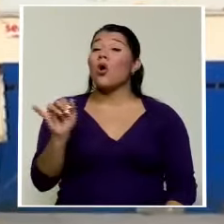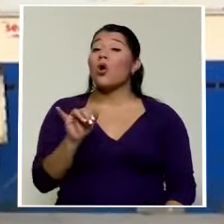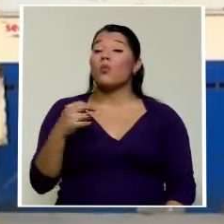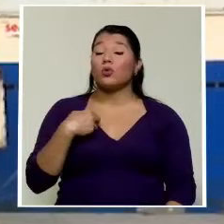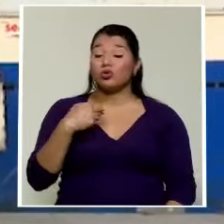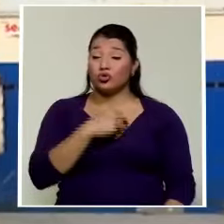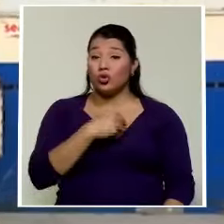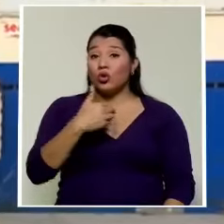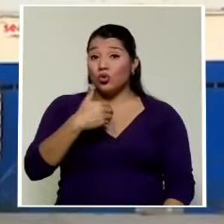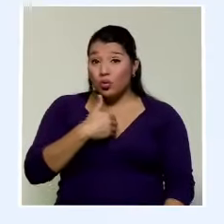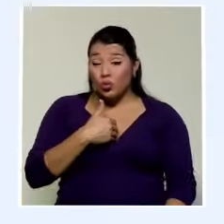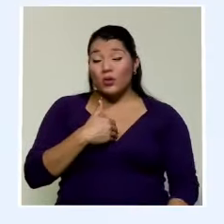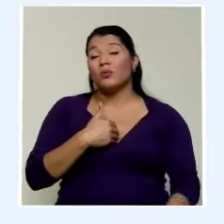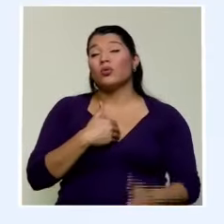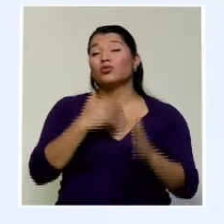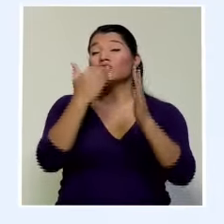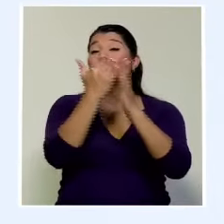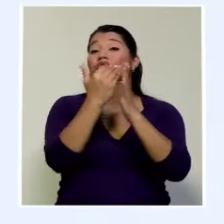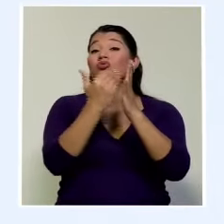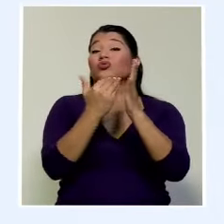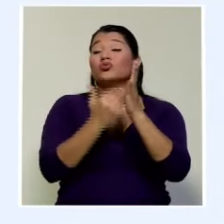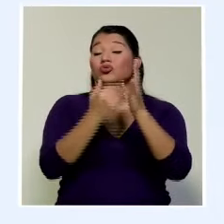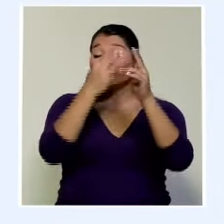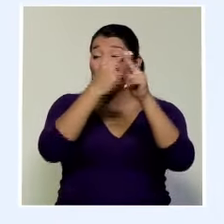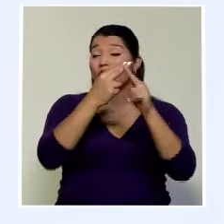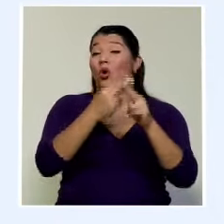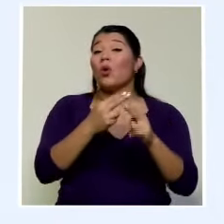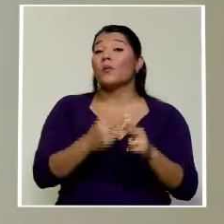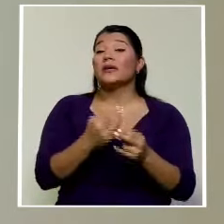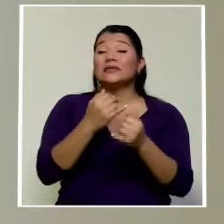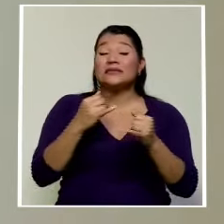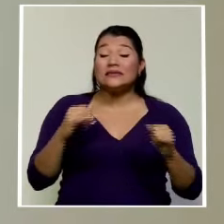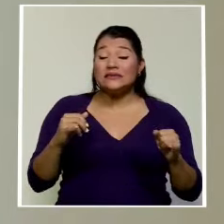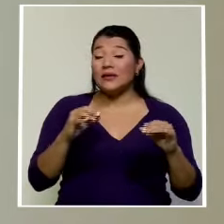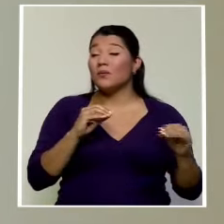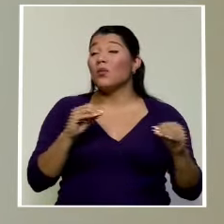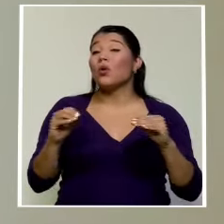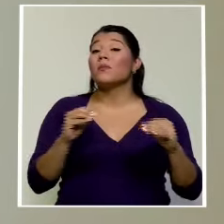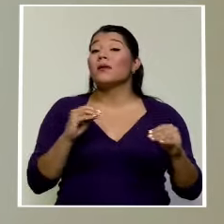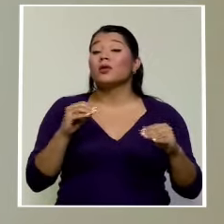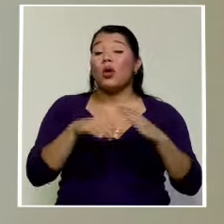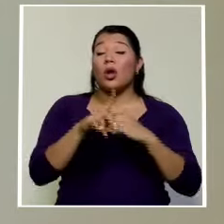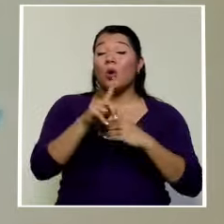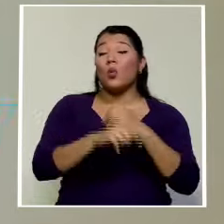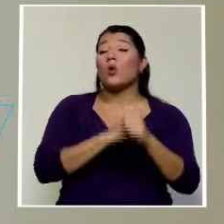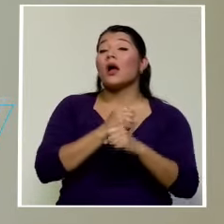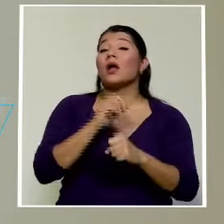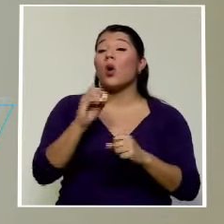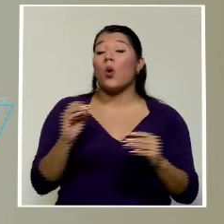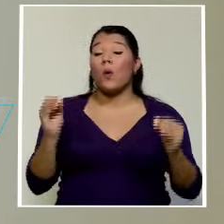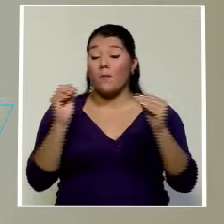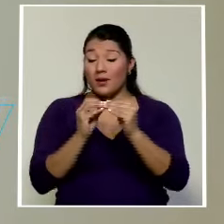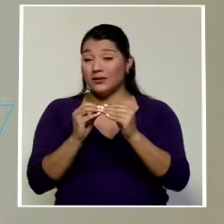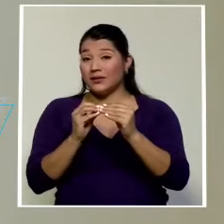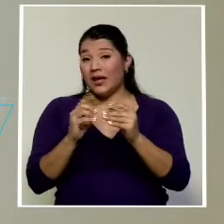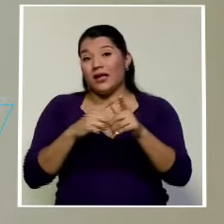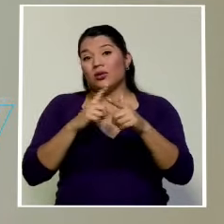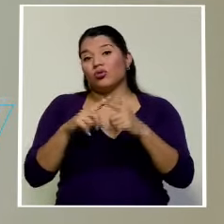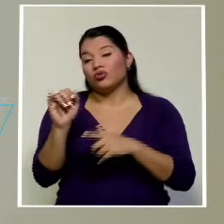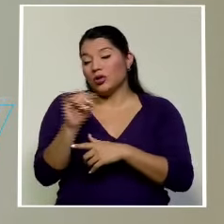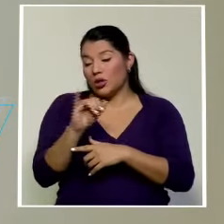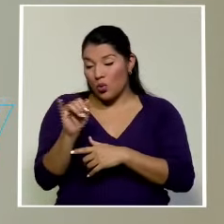que mantener planilla sin movilizar durante un año o más de un año, se habían aumentado obviamente los derechos